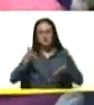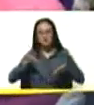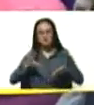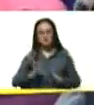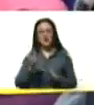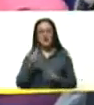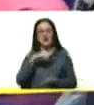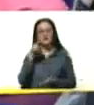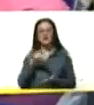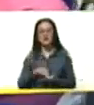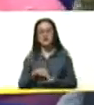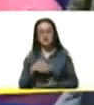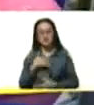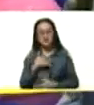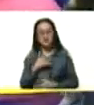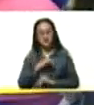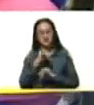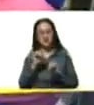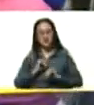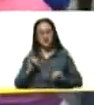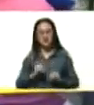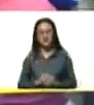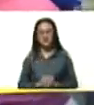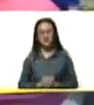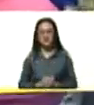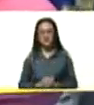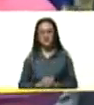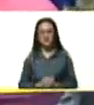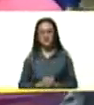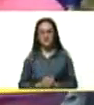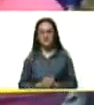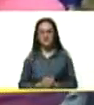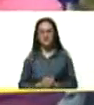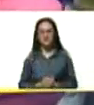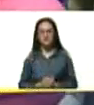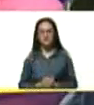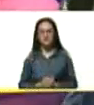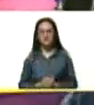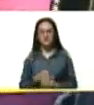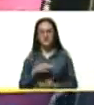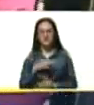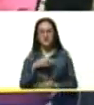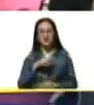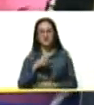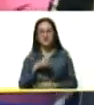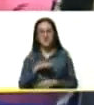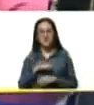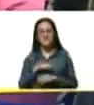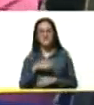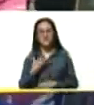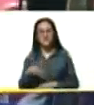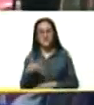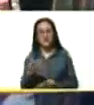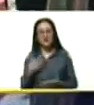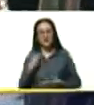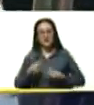nacional. Me siento muy contento y me siento feliz, señora vicepresidenta, y quiero que hagamos mucho